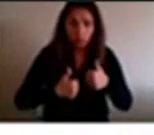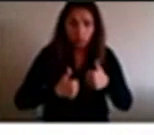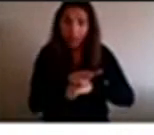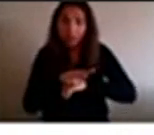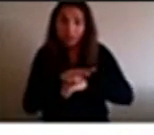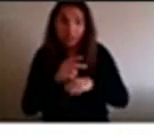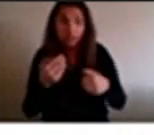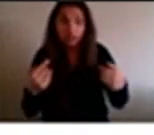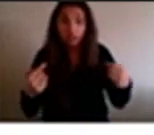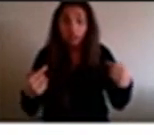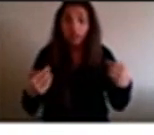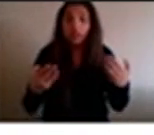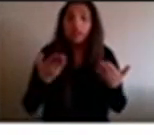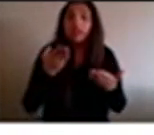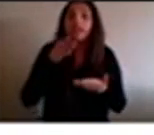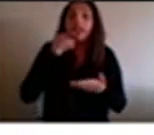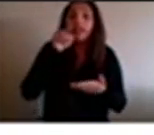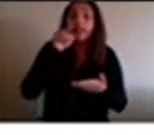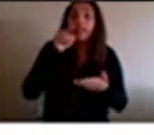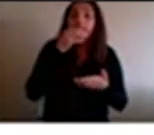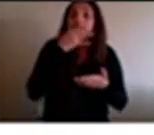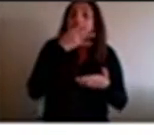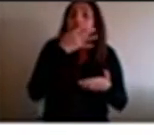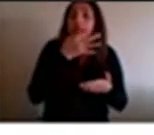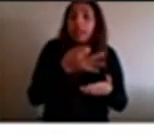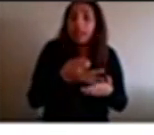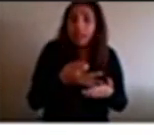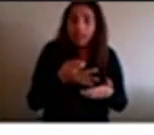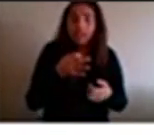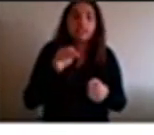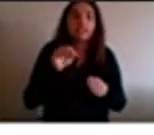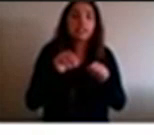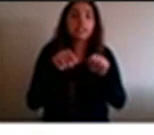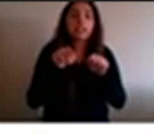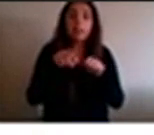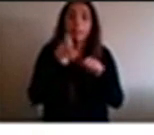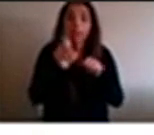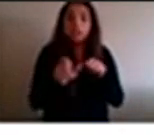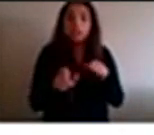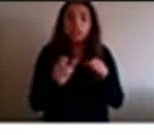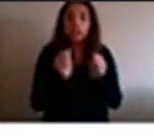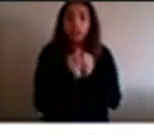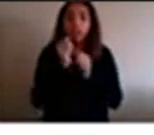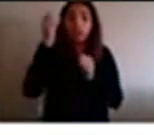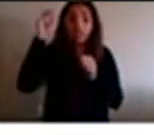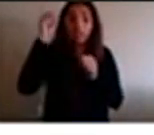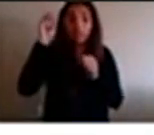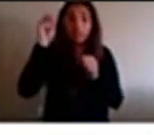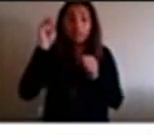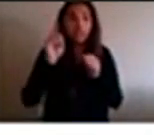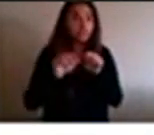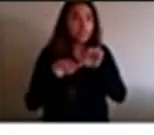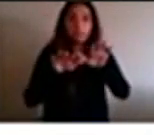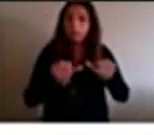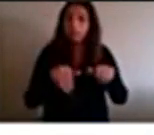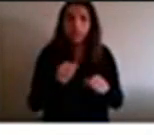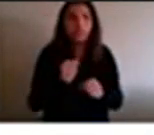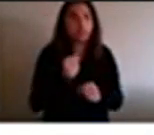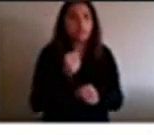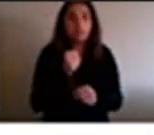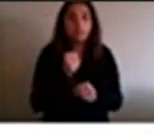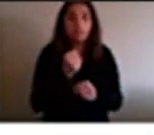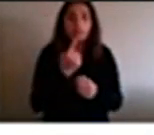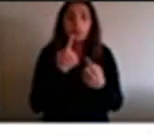persona con discapacidad va a presentar el mismo examen, la misma prueba, pero con las garantías de los ajustes y las